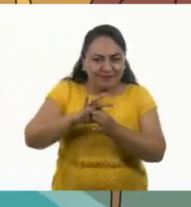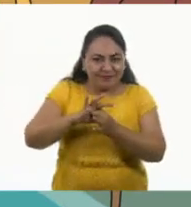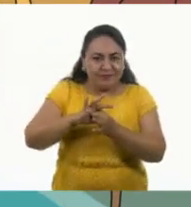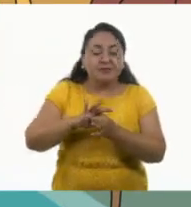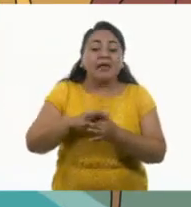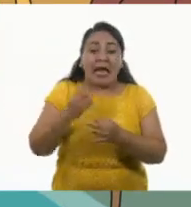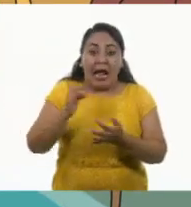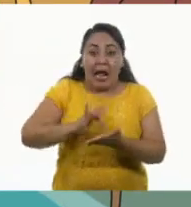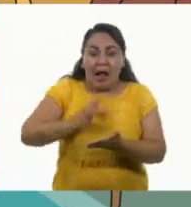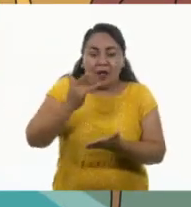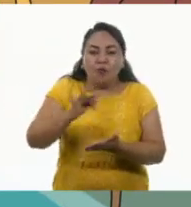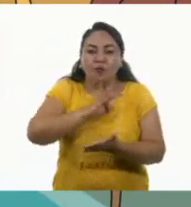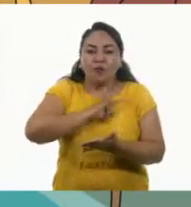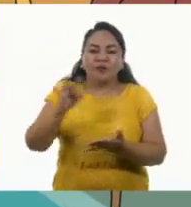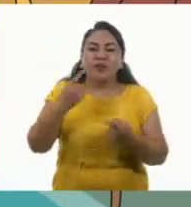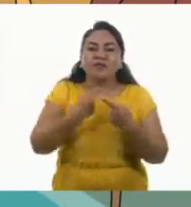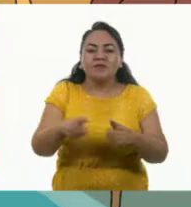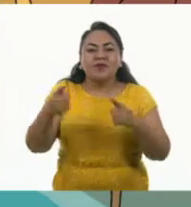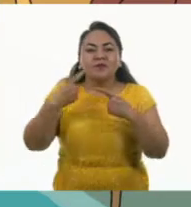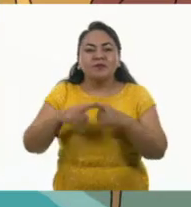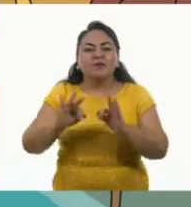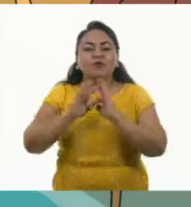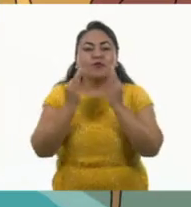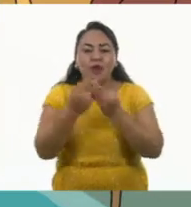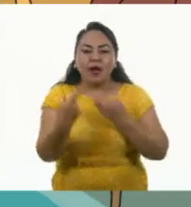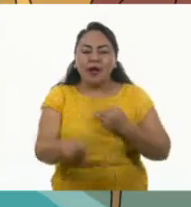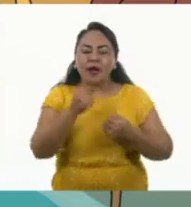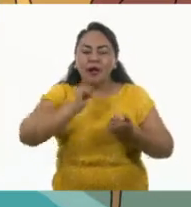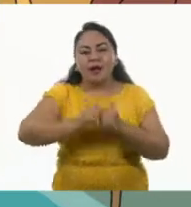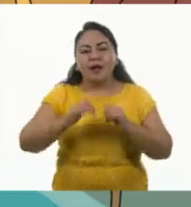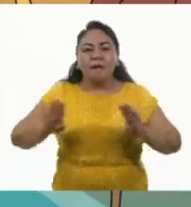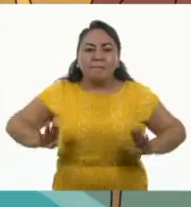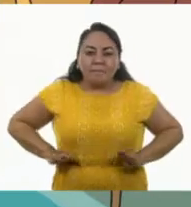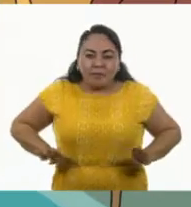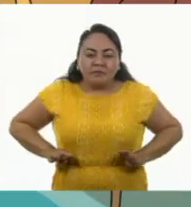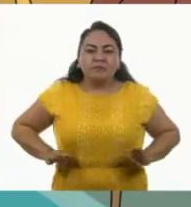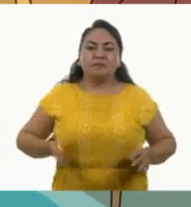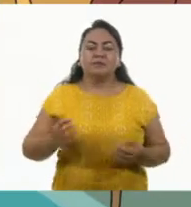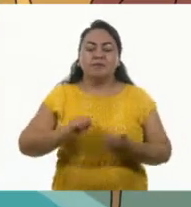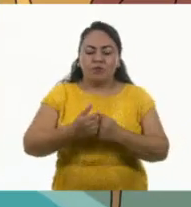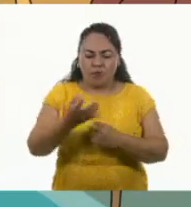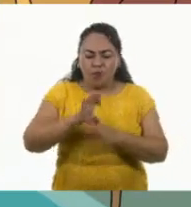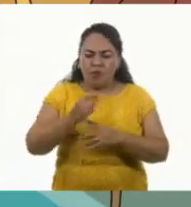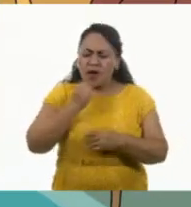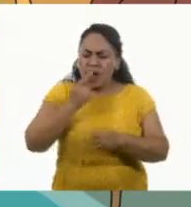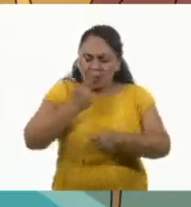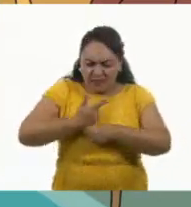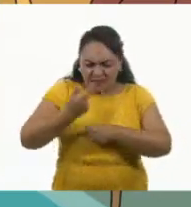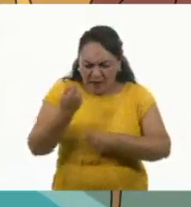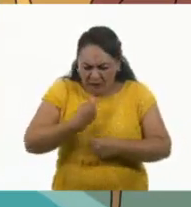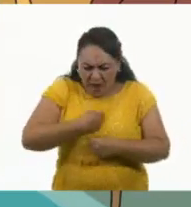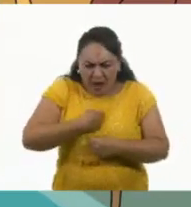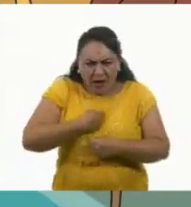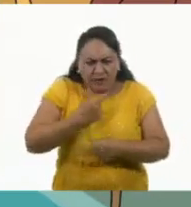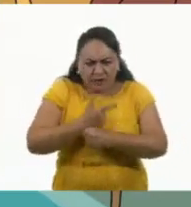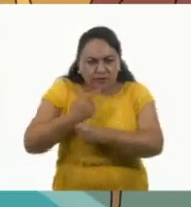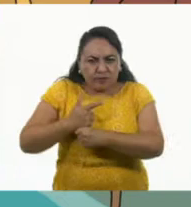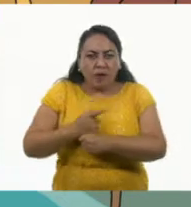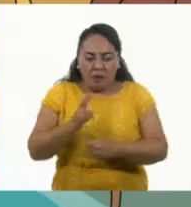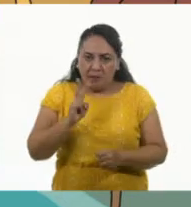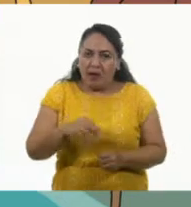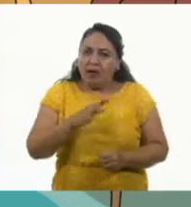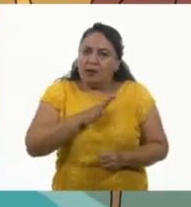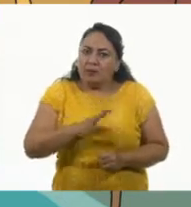esto va a permitir integrar los diversos aspectos de su personalidad, construir su autonomía. Y es increíble, ¿no?